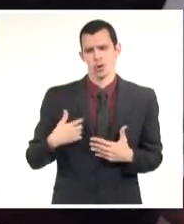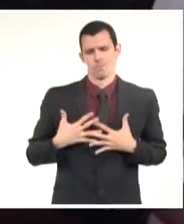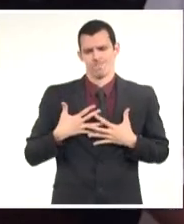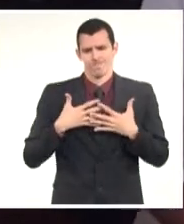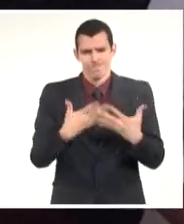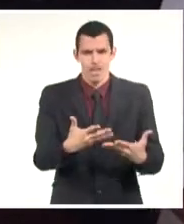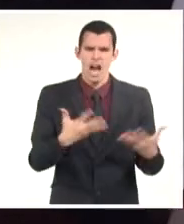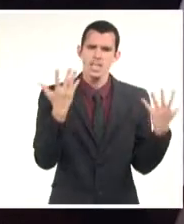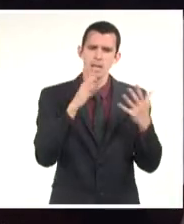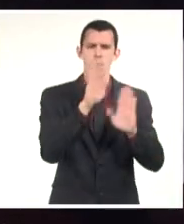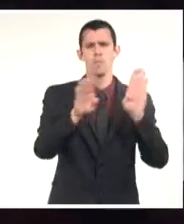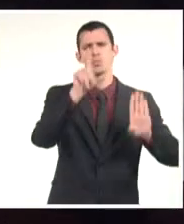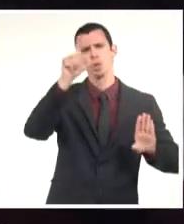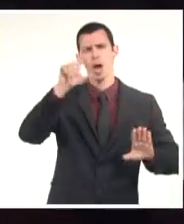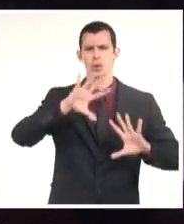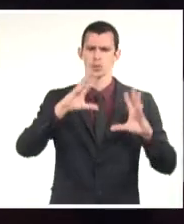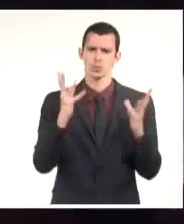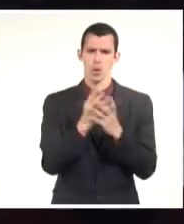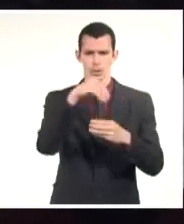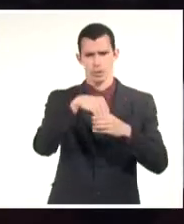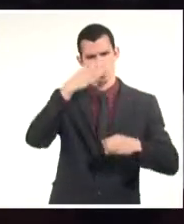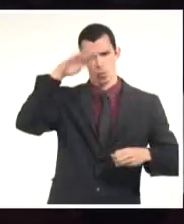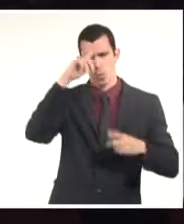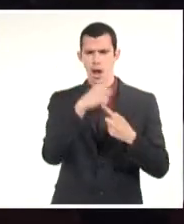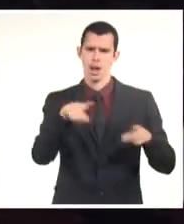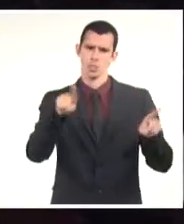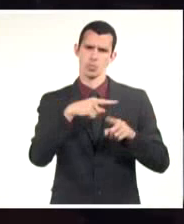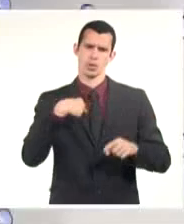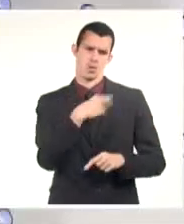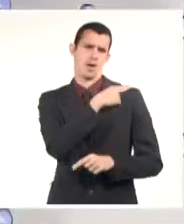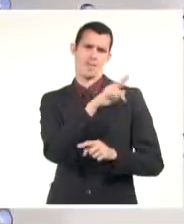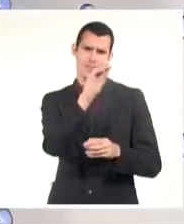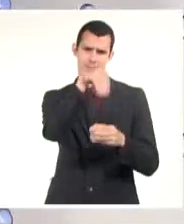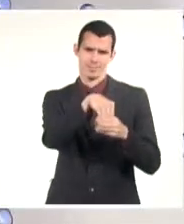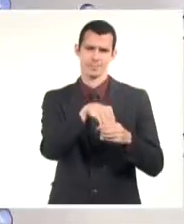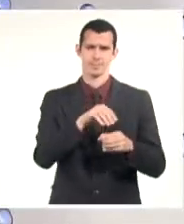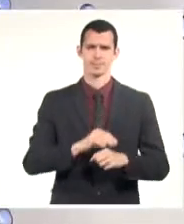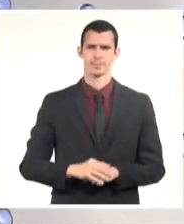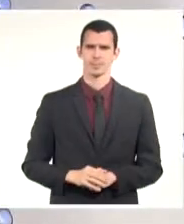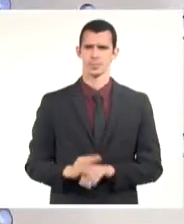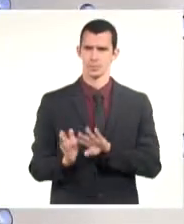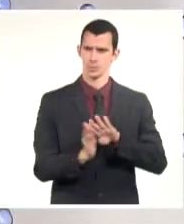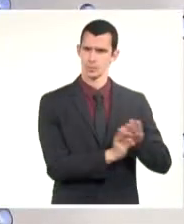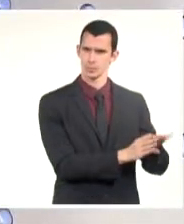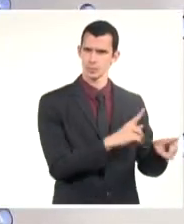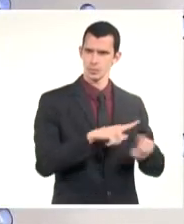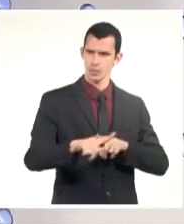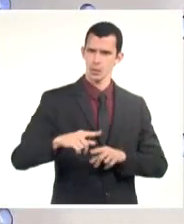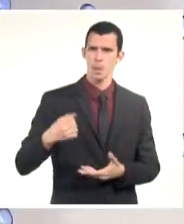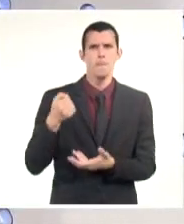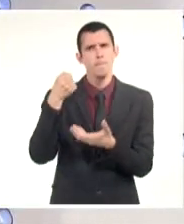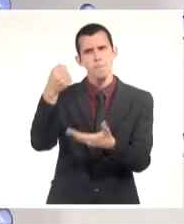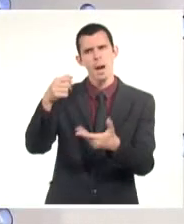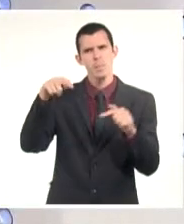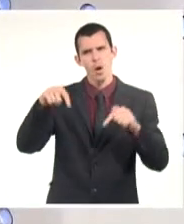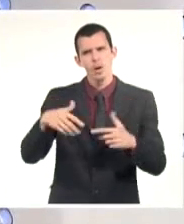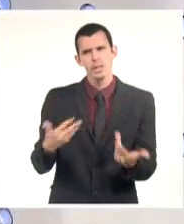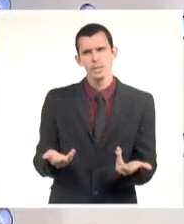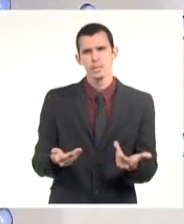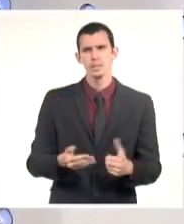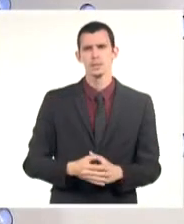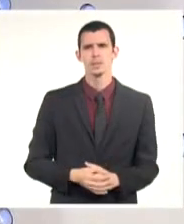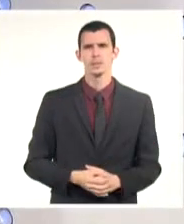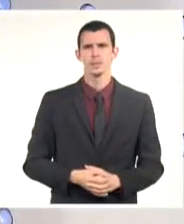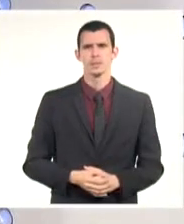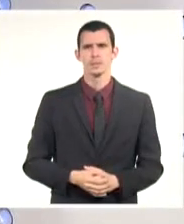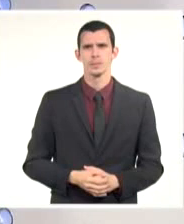lo acompaña en la labor de defensa y protección del patrimonio nacional. Hoy también se entregaron los premios de la 24ª edición de